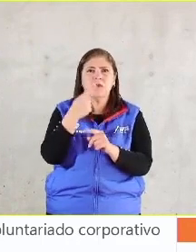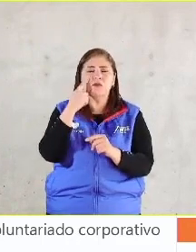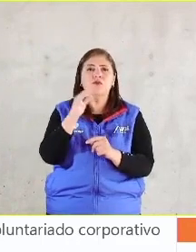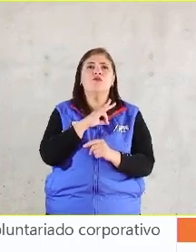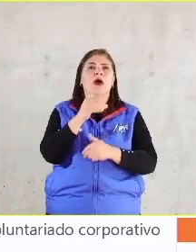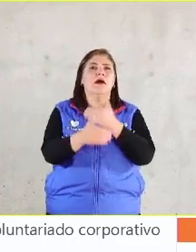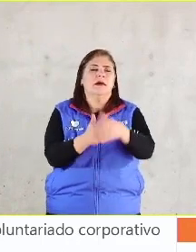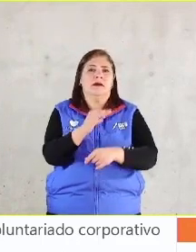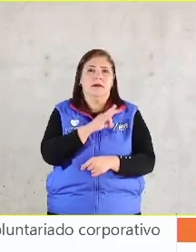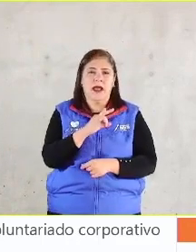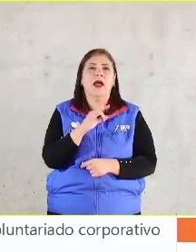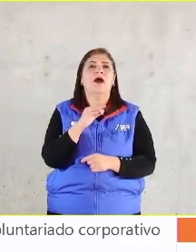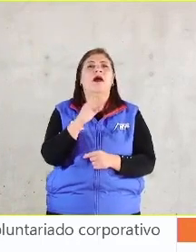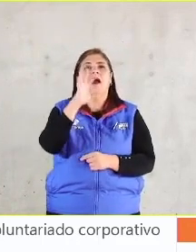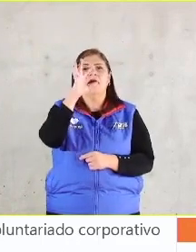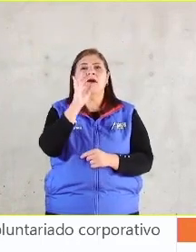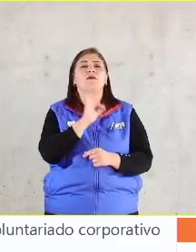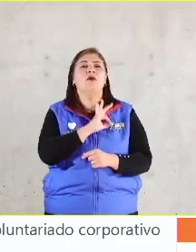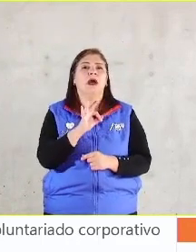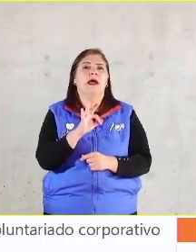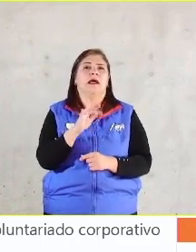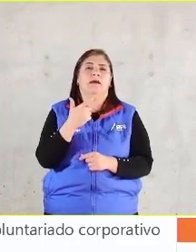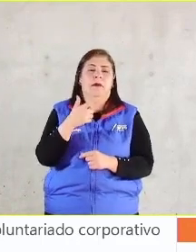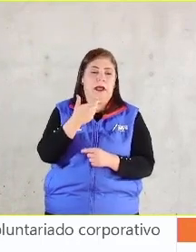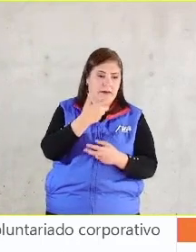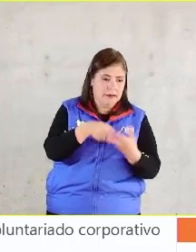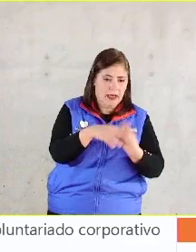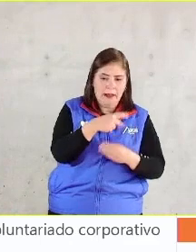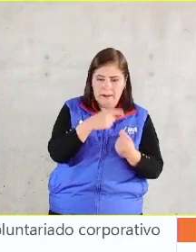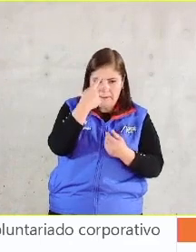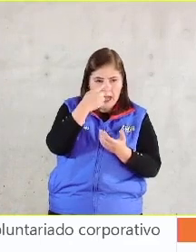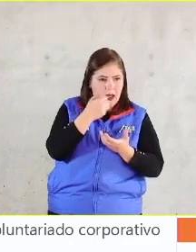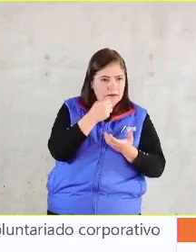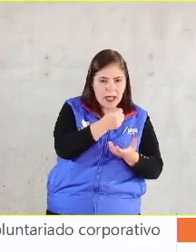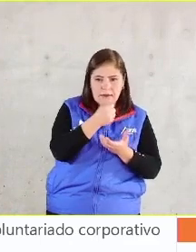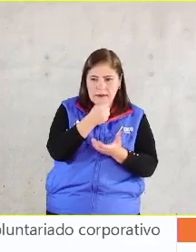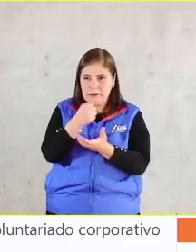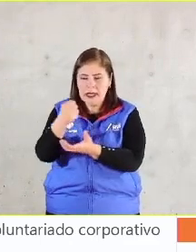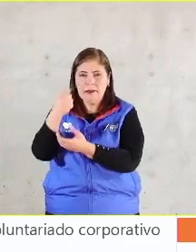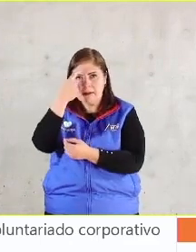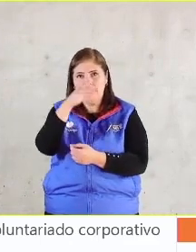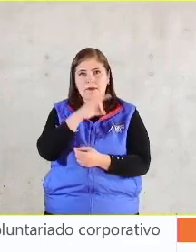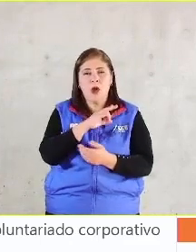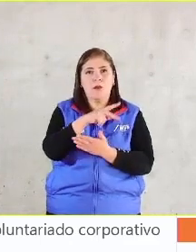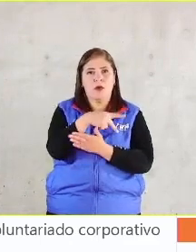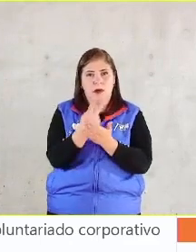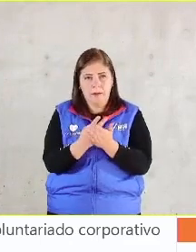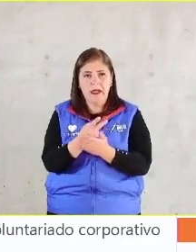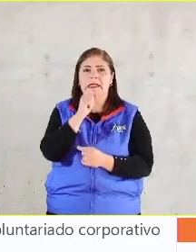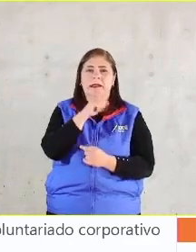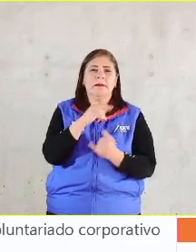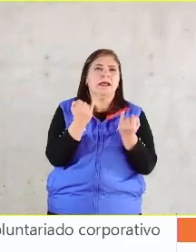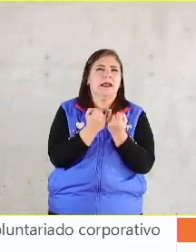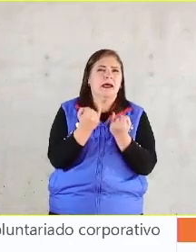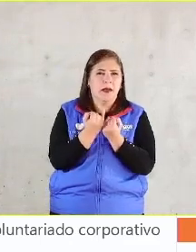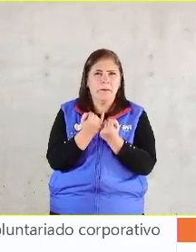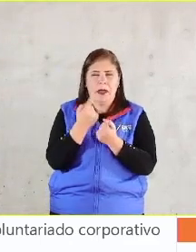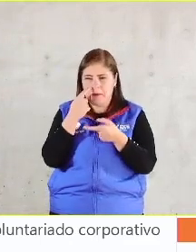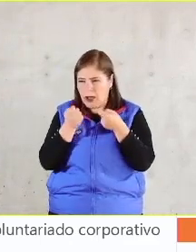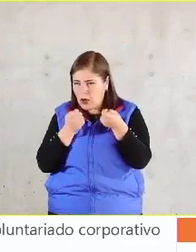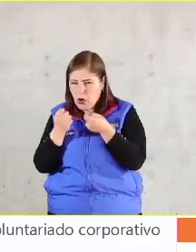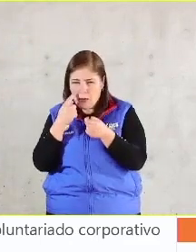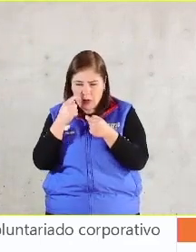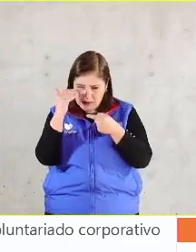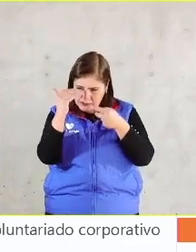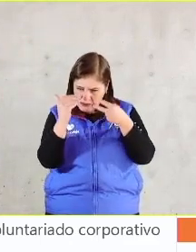tambalear? Dimensión de los recursos y beneficios para meter en cada uno de sus programas. Monitorear y definir indicadores. La